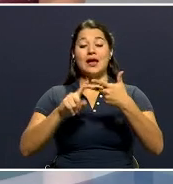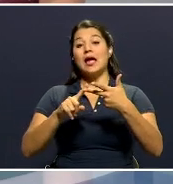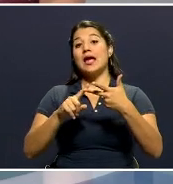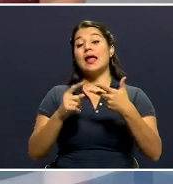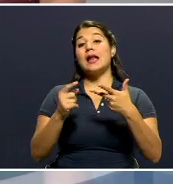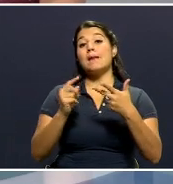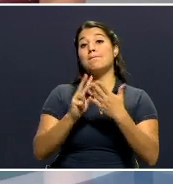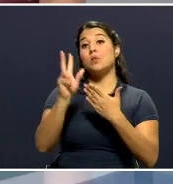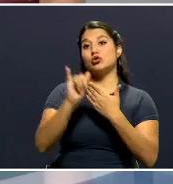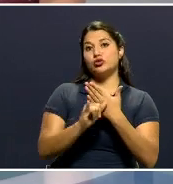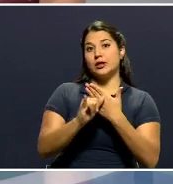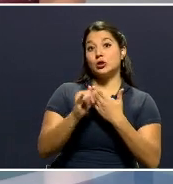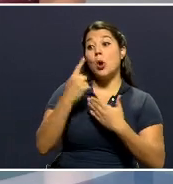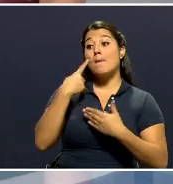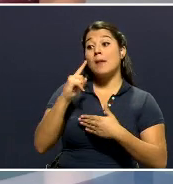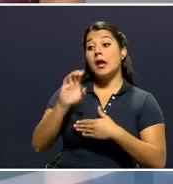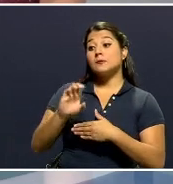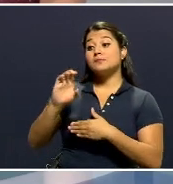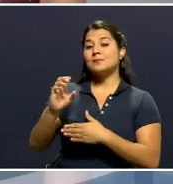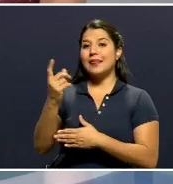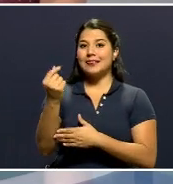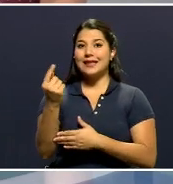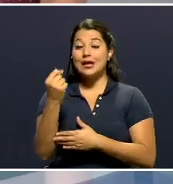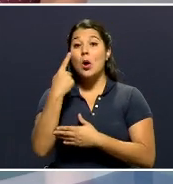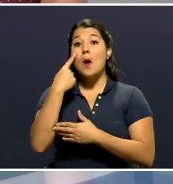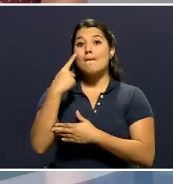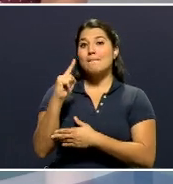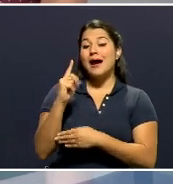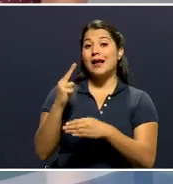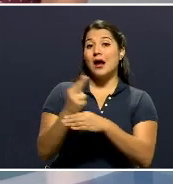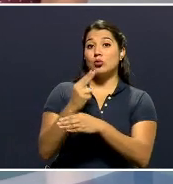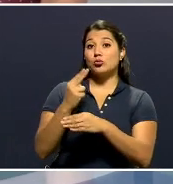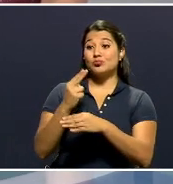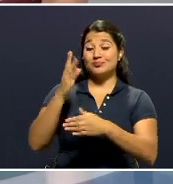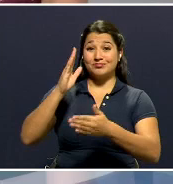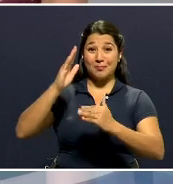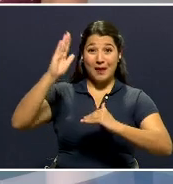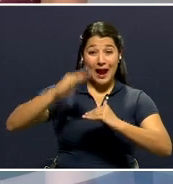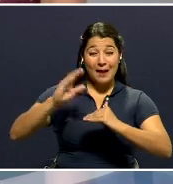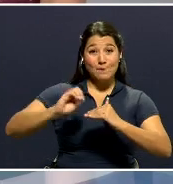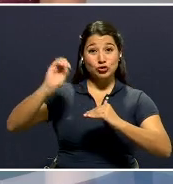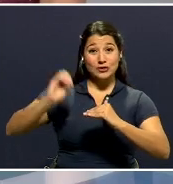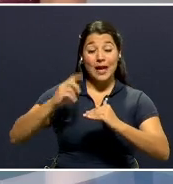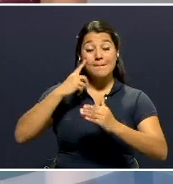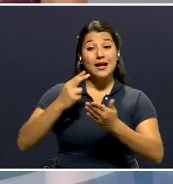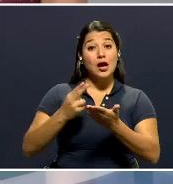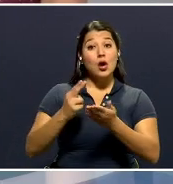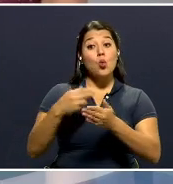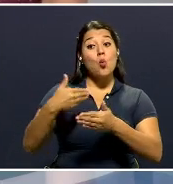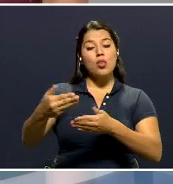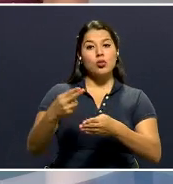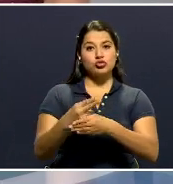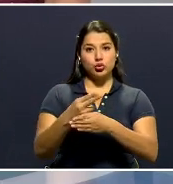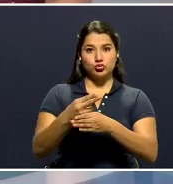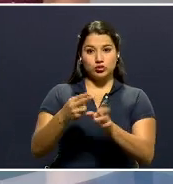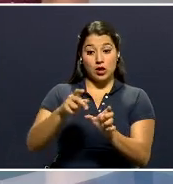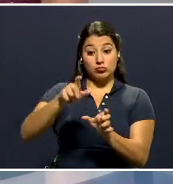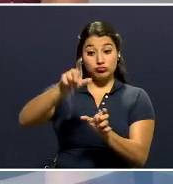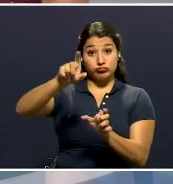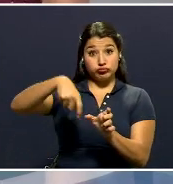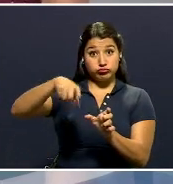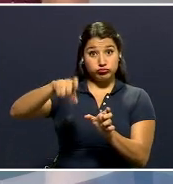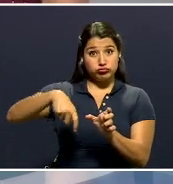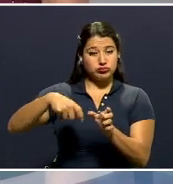para combatir la pobreza y las comisiones por el uso de datáfono y los empréstitos para renegociar la deuda.